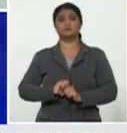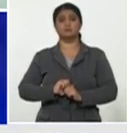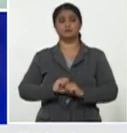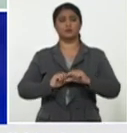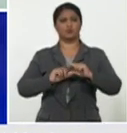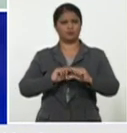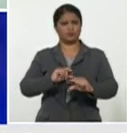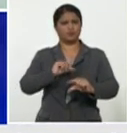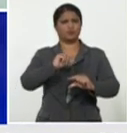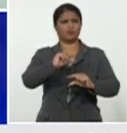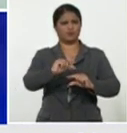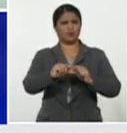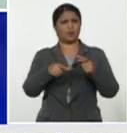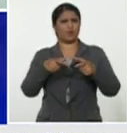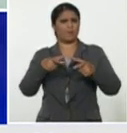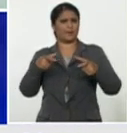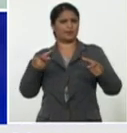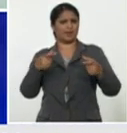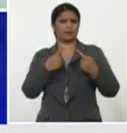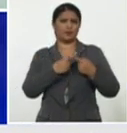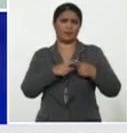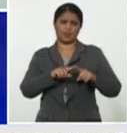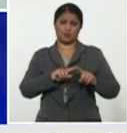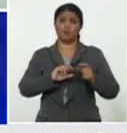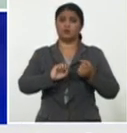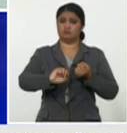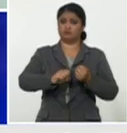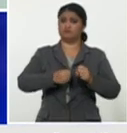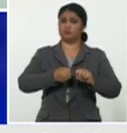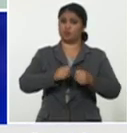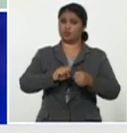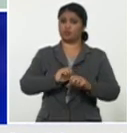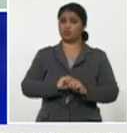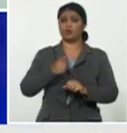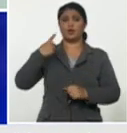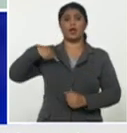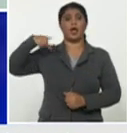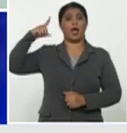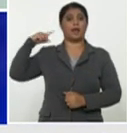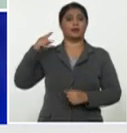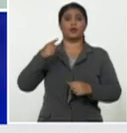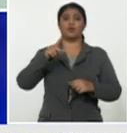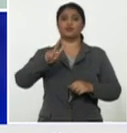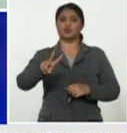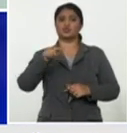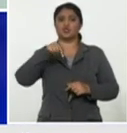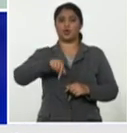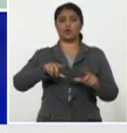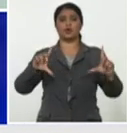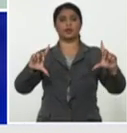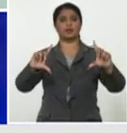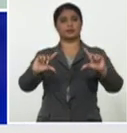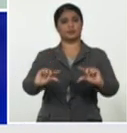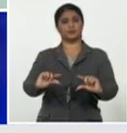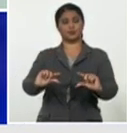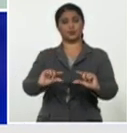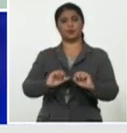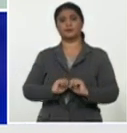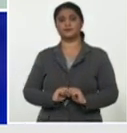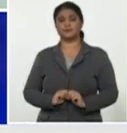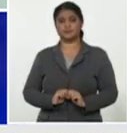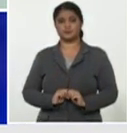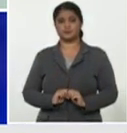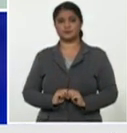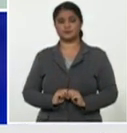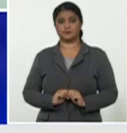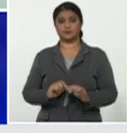evidencia control de la pandemia, 12 casos ayer, 3 menos incluso que el día anterior. Municipio Guantánamo